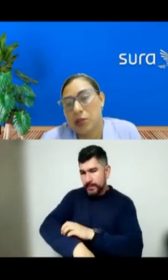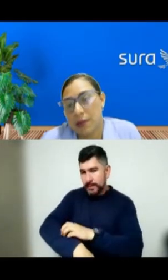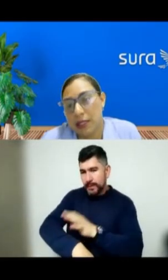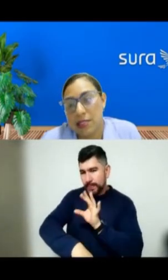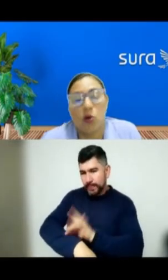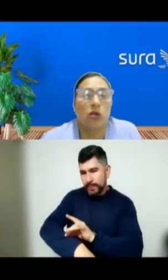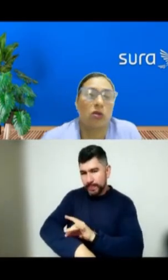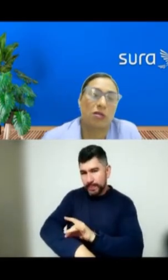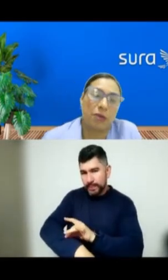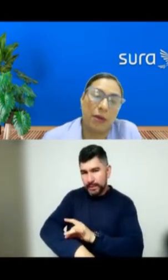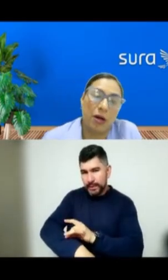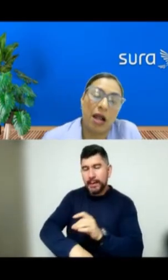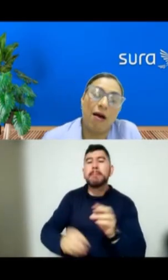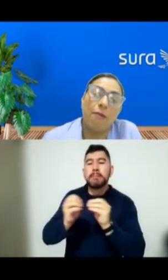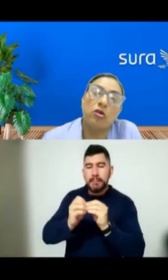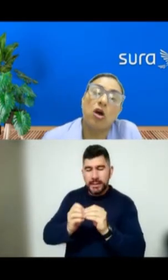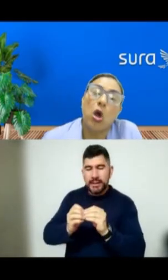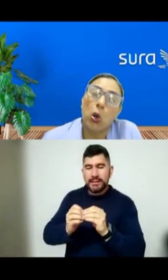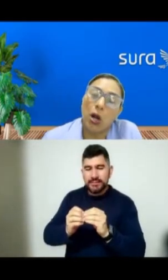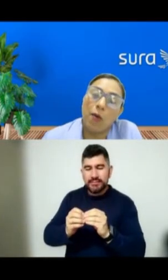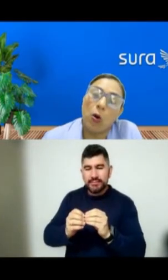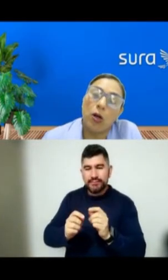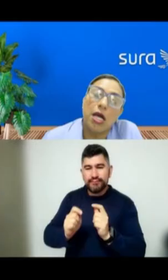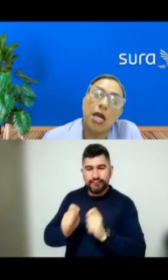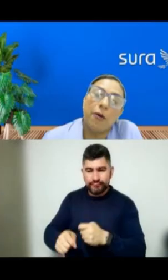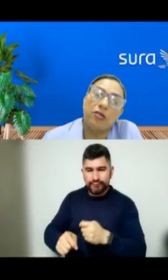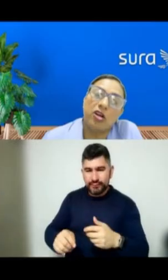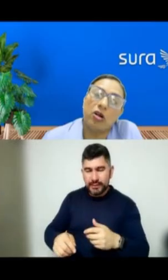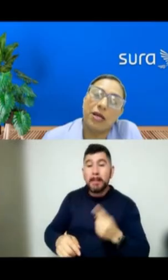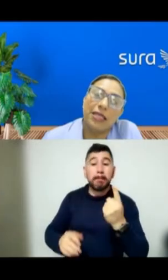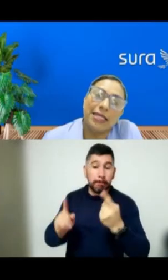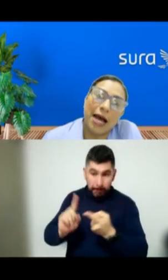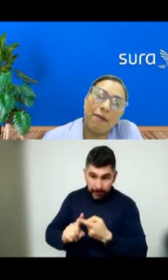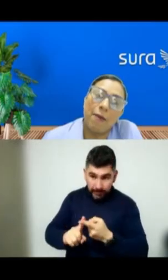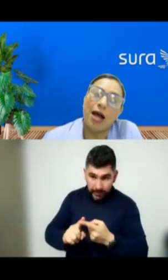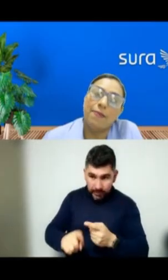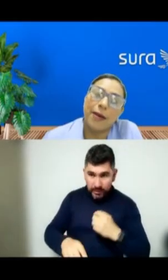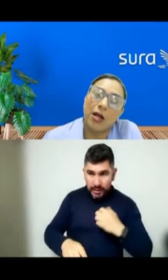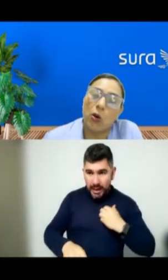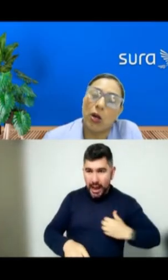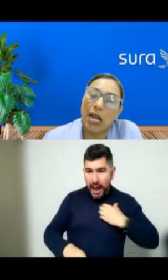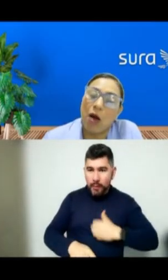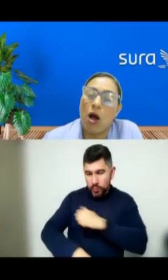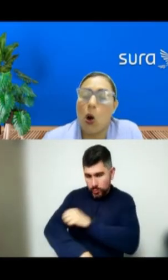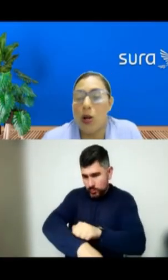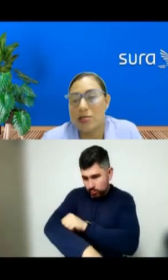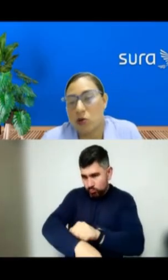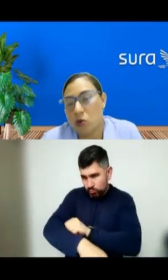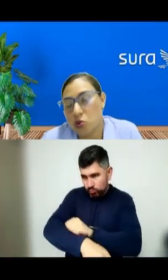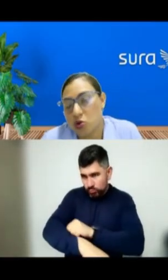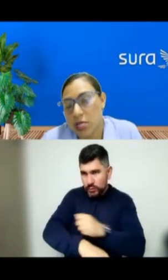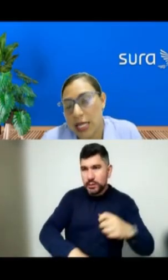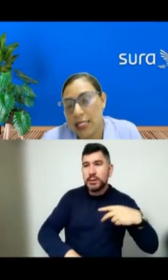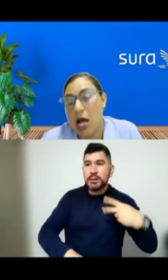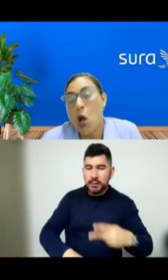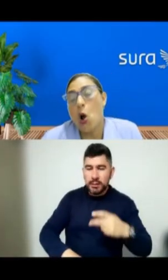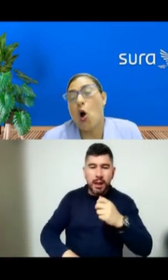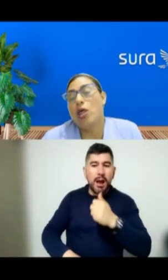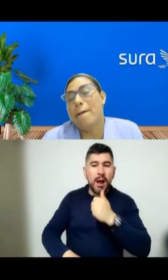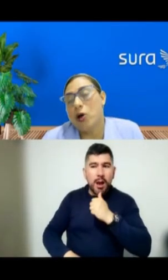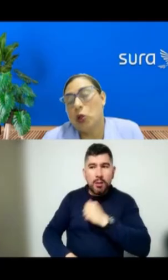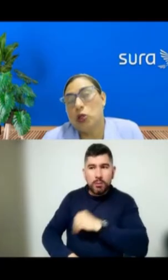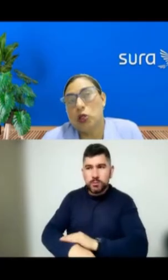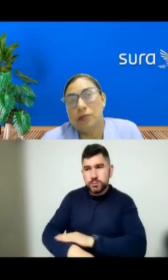evitar más contaminación. Entonces, primero lavamos con jabón y posteriormente ya vamos a limpiar con el agua o la solución